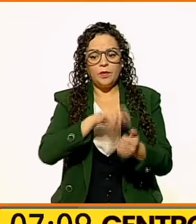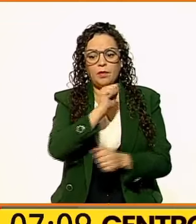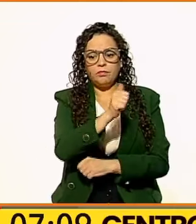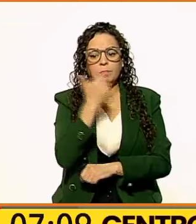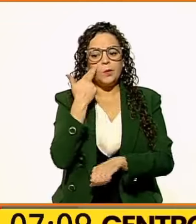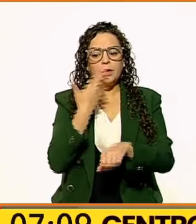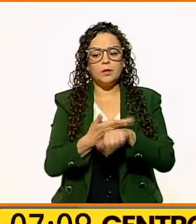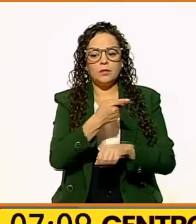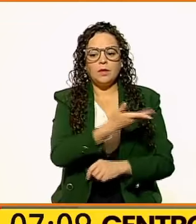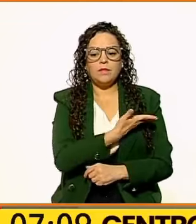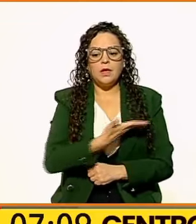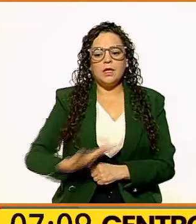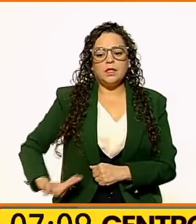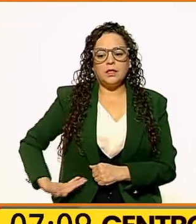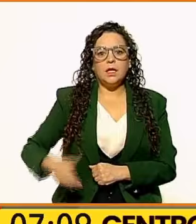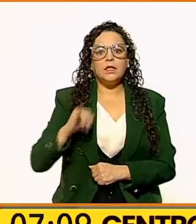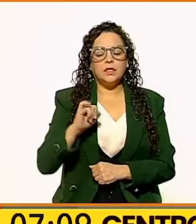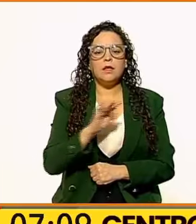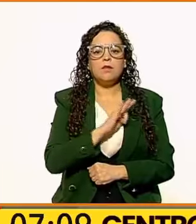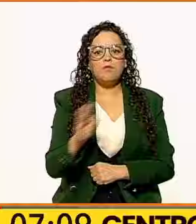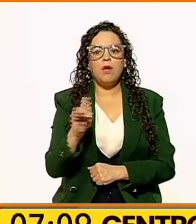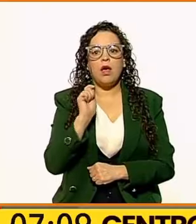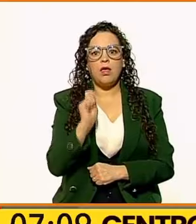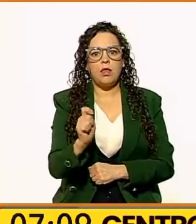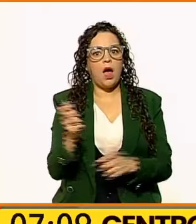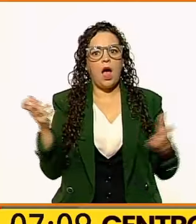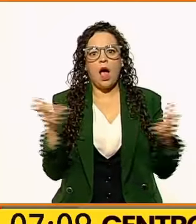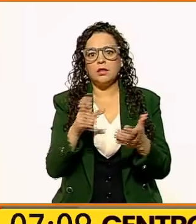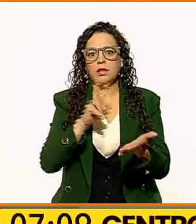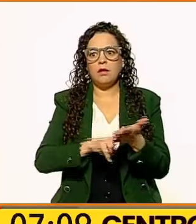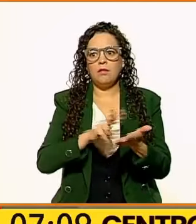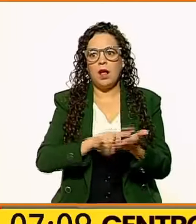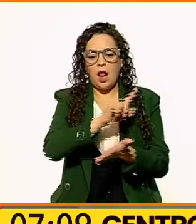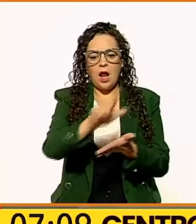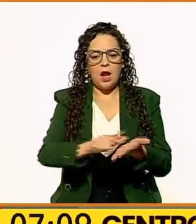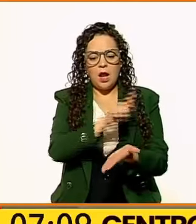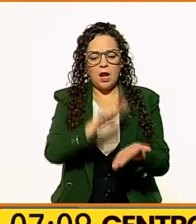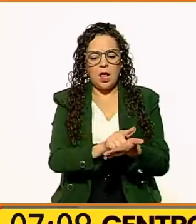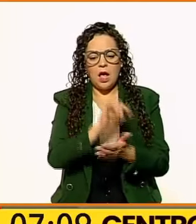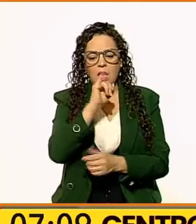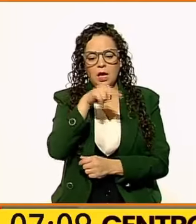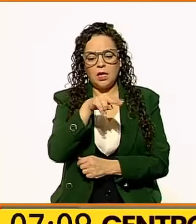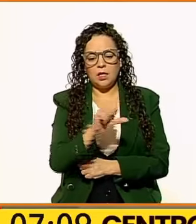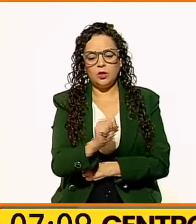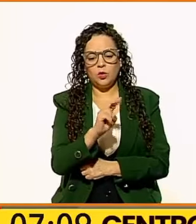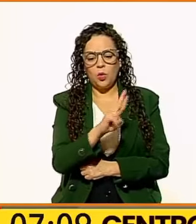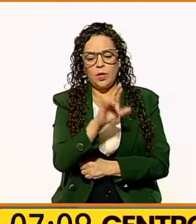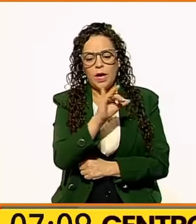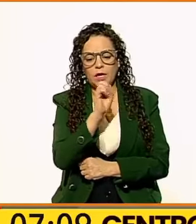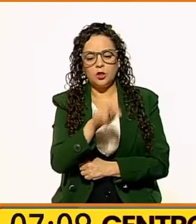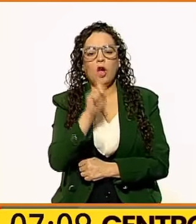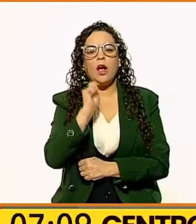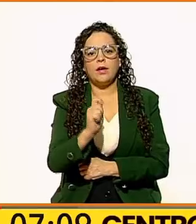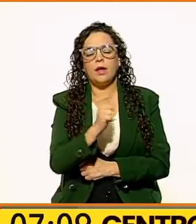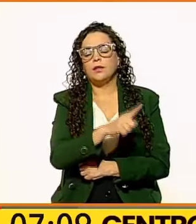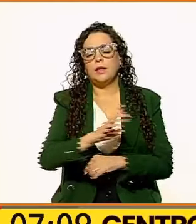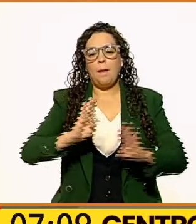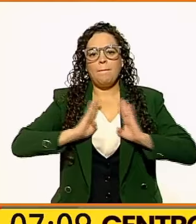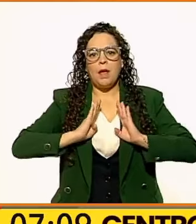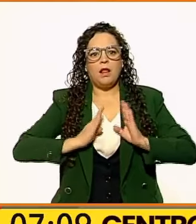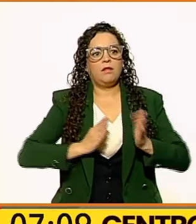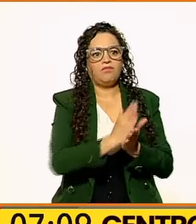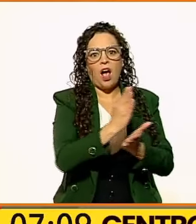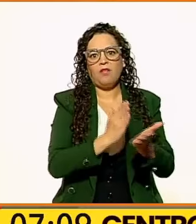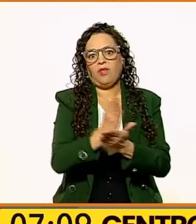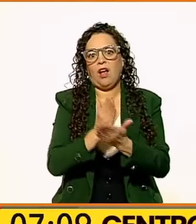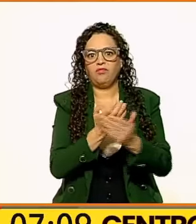presidente poder pues invocar esta ley de insurrección, y este control que usted dice que se pretende tener